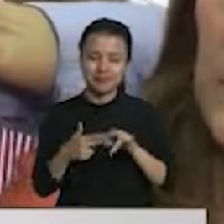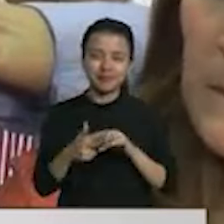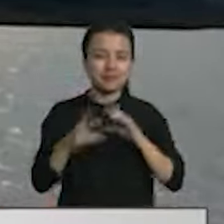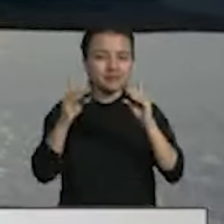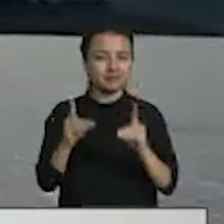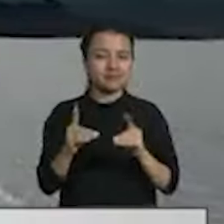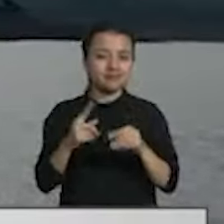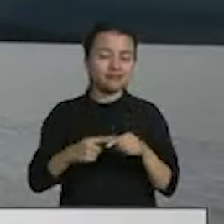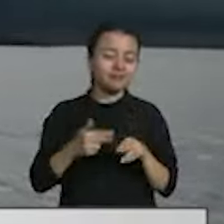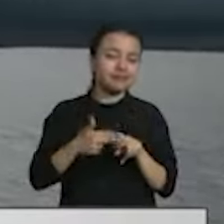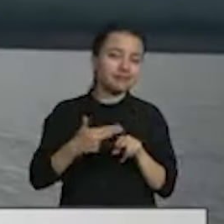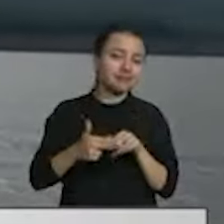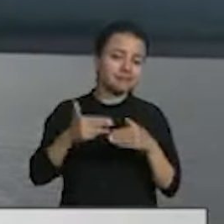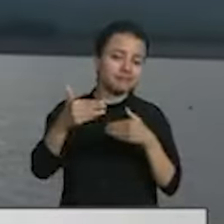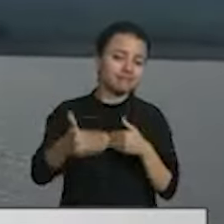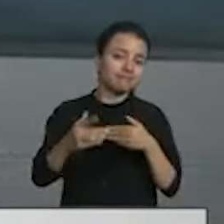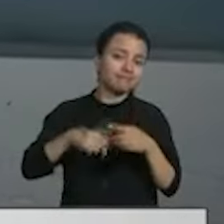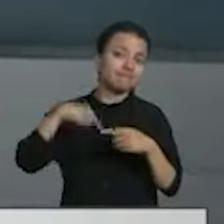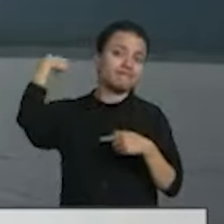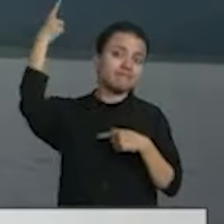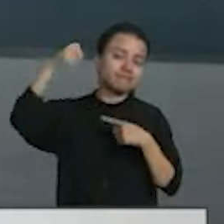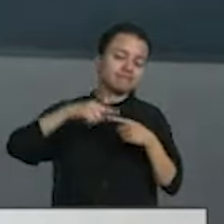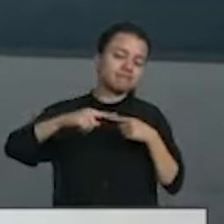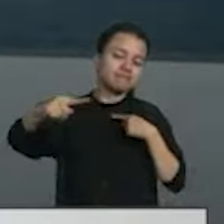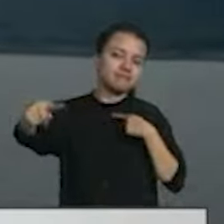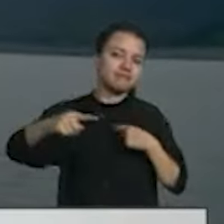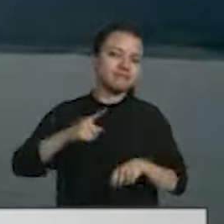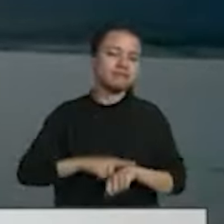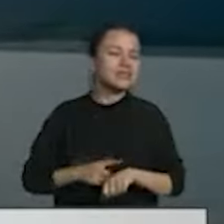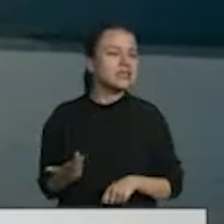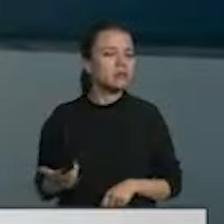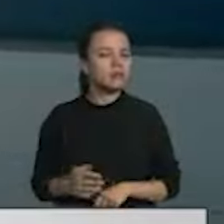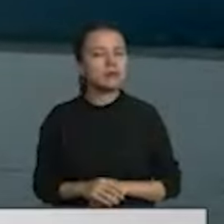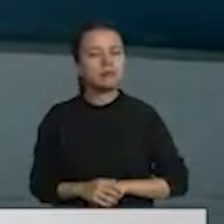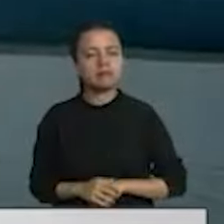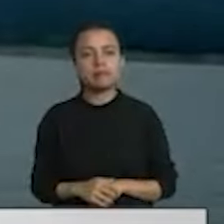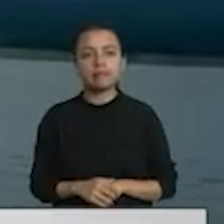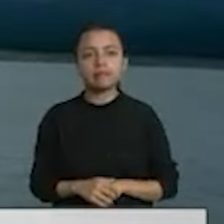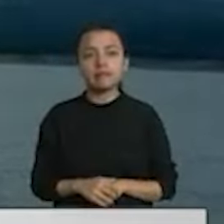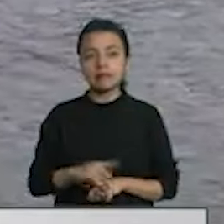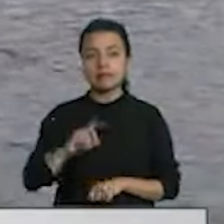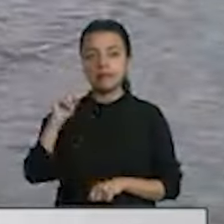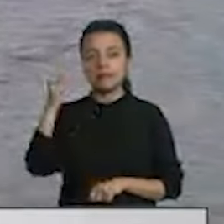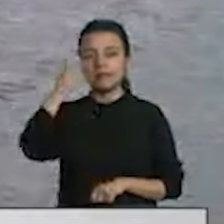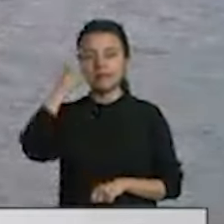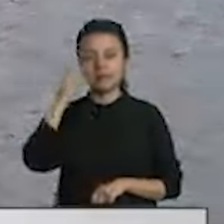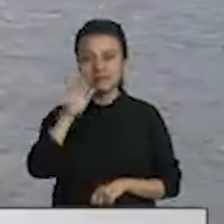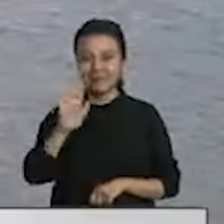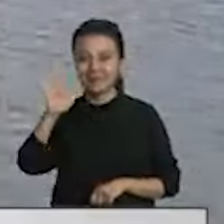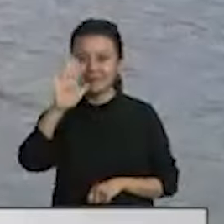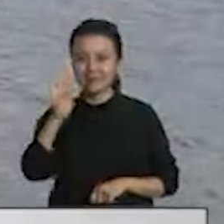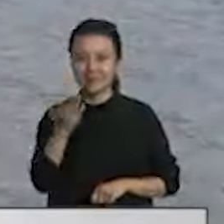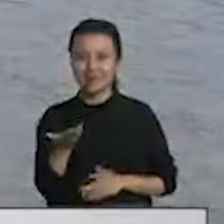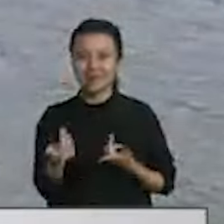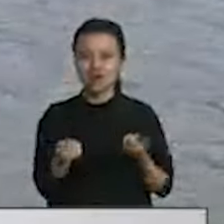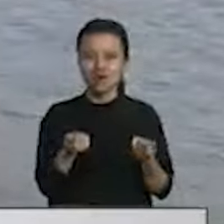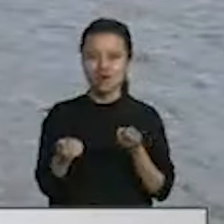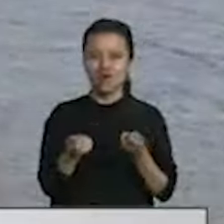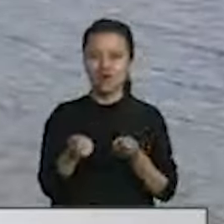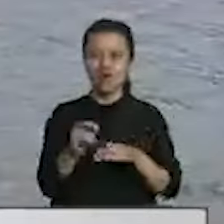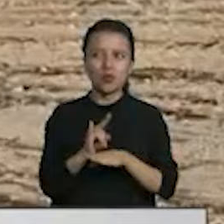mediano y a largo plazo para que esto no se repita. En todas las entidades oficiales, el gobierno departamental dispuso ya un plan de racionamiento y control del uso de